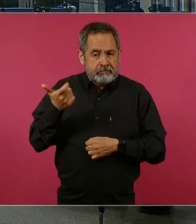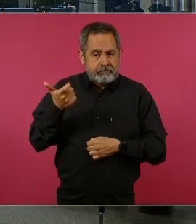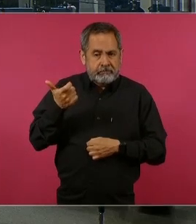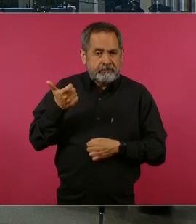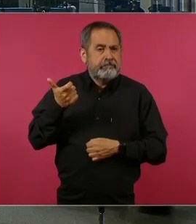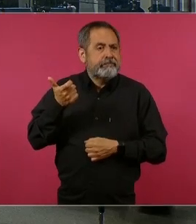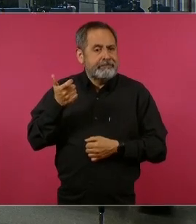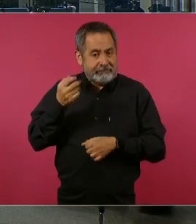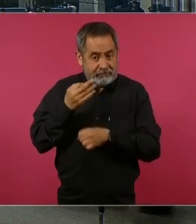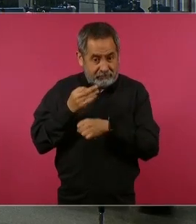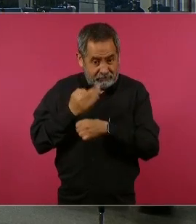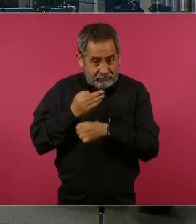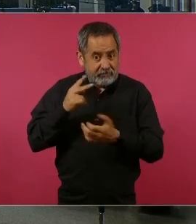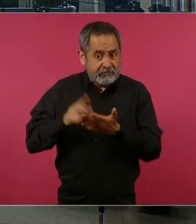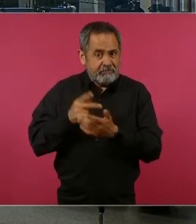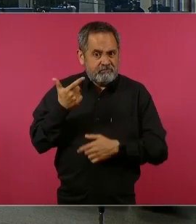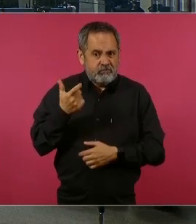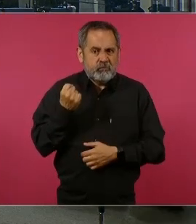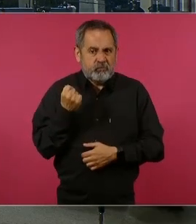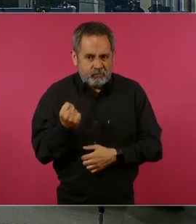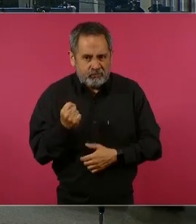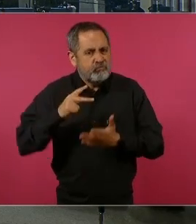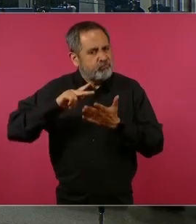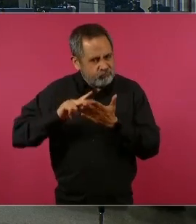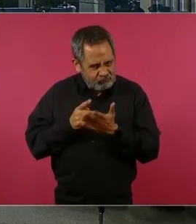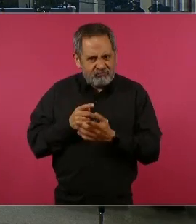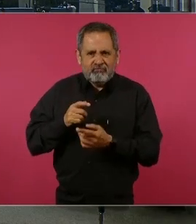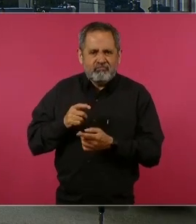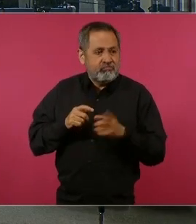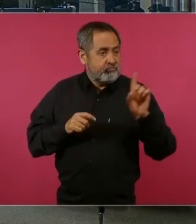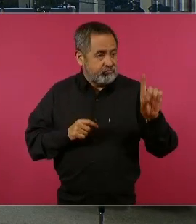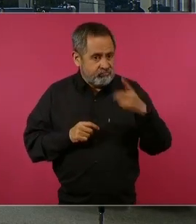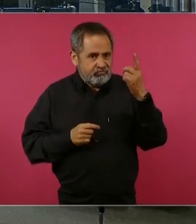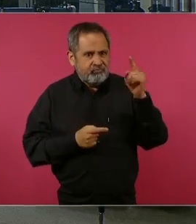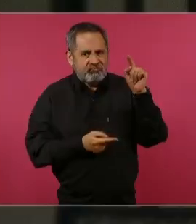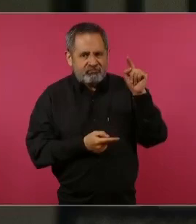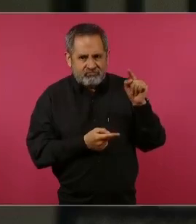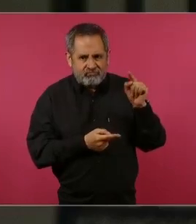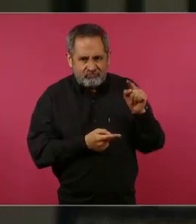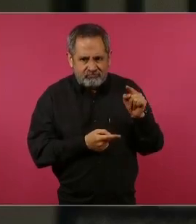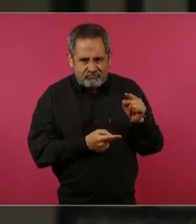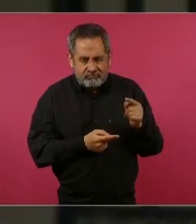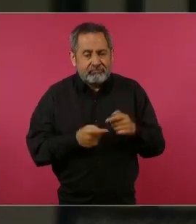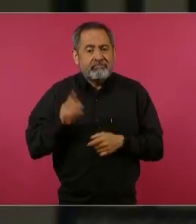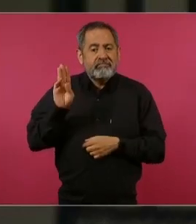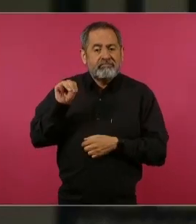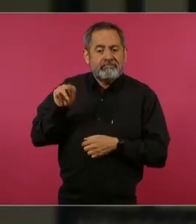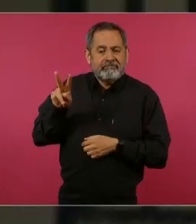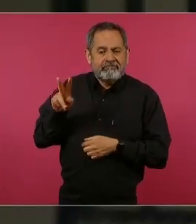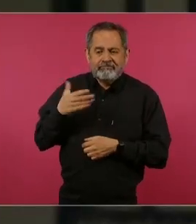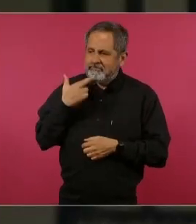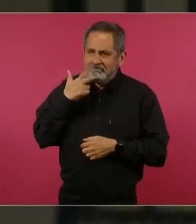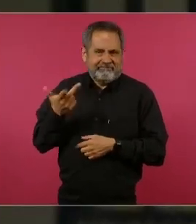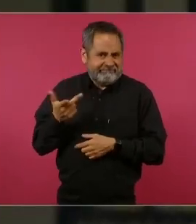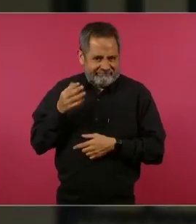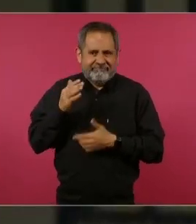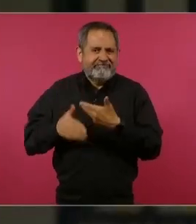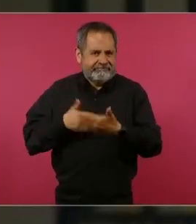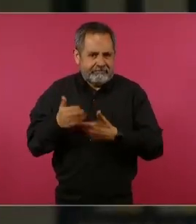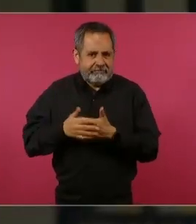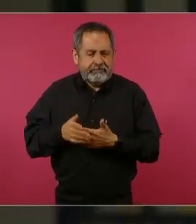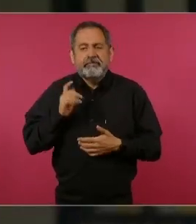a disminuir y también el índice de ganancias de la Bolsa Mexicana de Valores se ha recuperado? ¿Tiene que ver que se